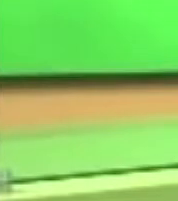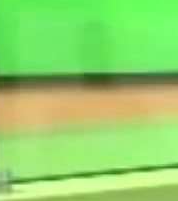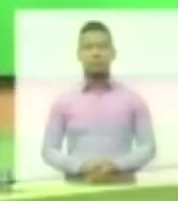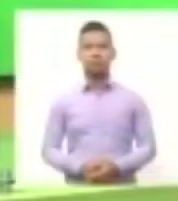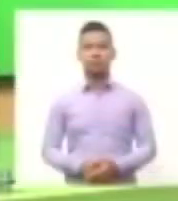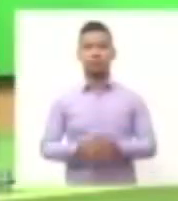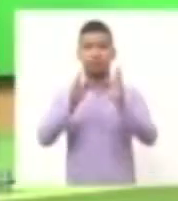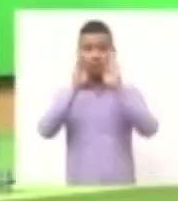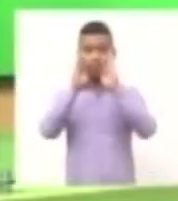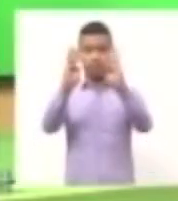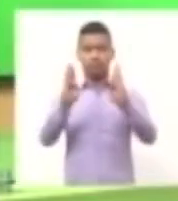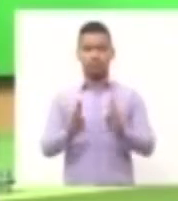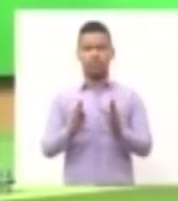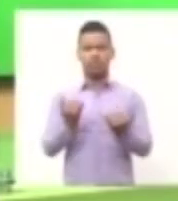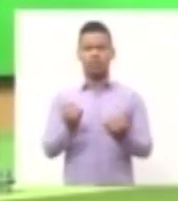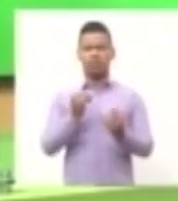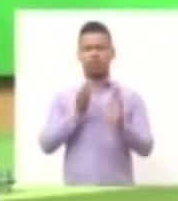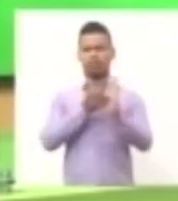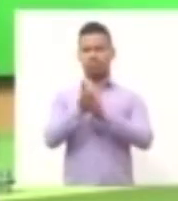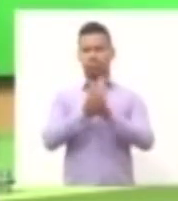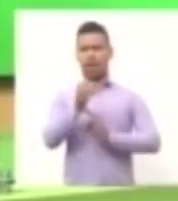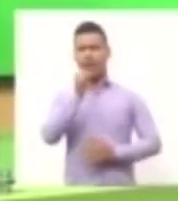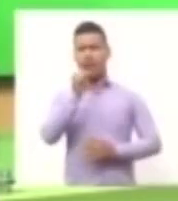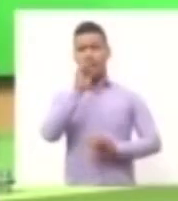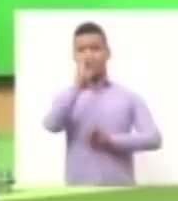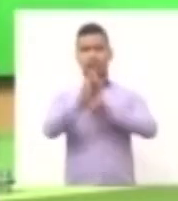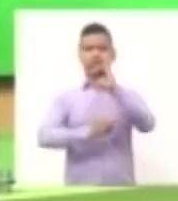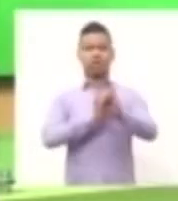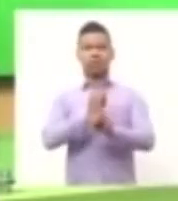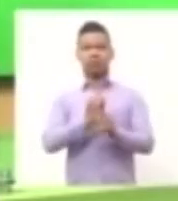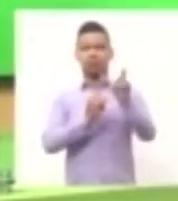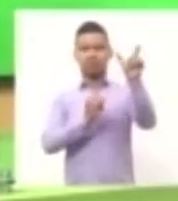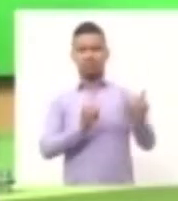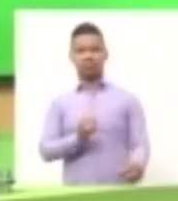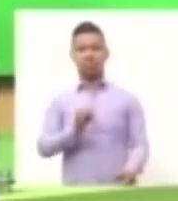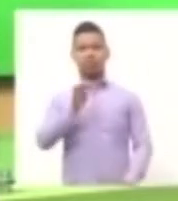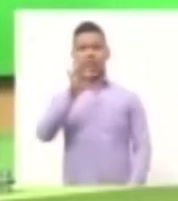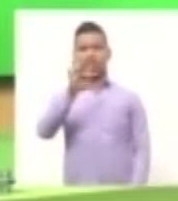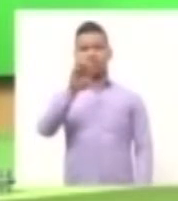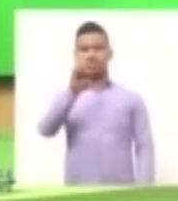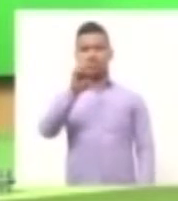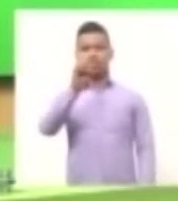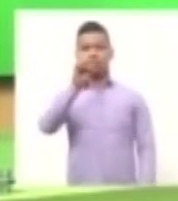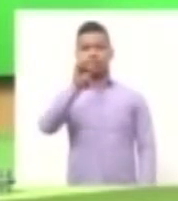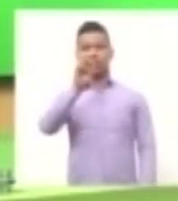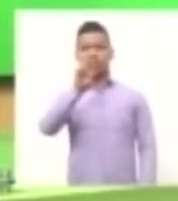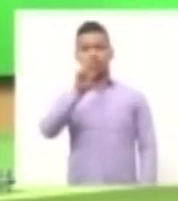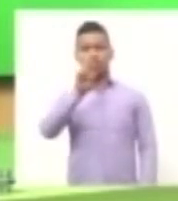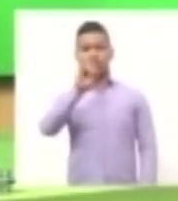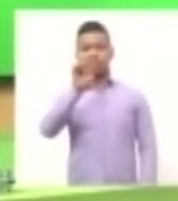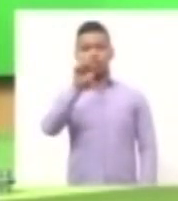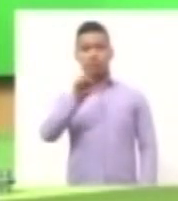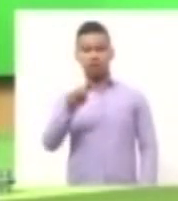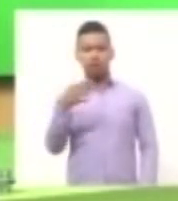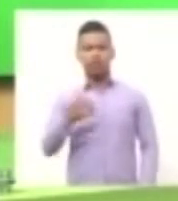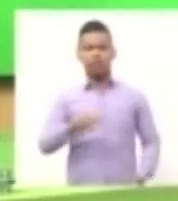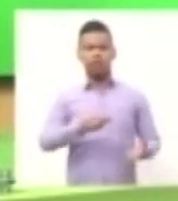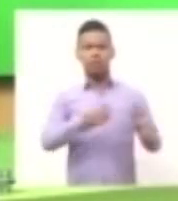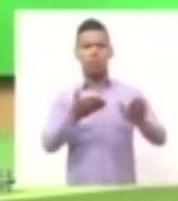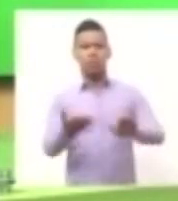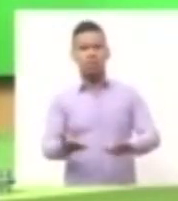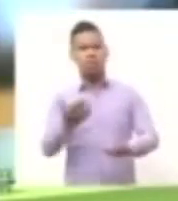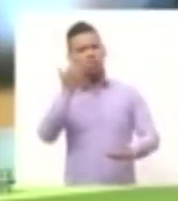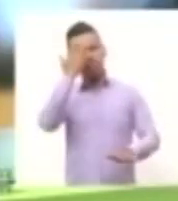Muchísima atención y la noticia internacional es la muerte del juez Theodore Zavascki, quien iba a decidir si se hacían públicas las declaraciones de ejecutivos